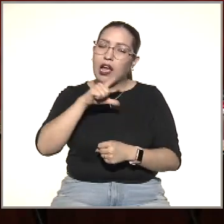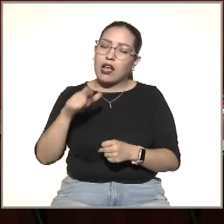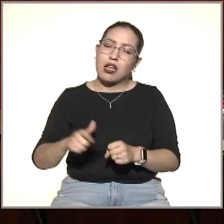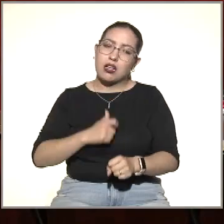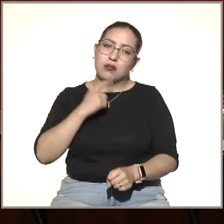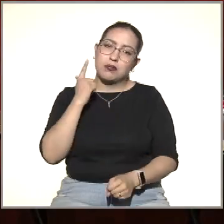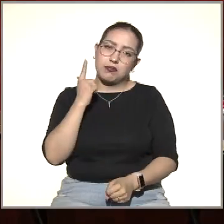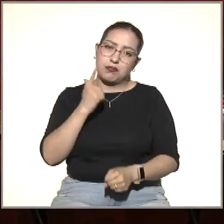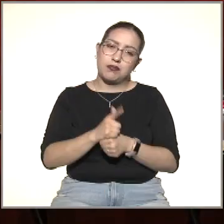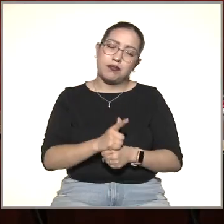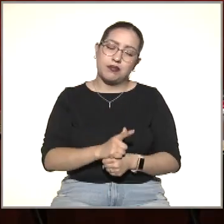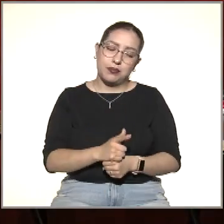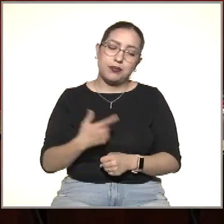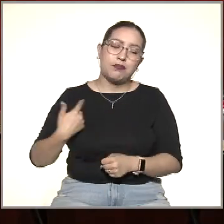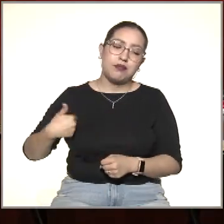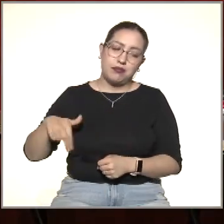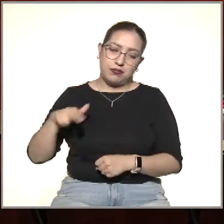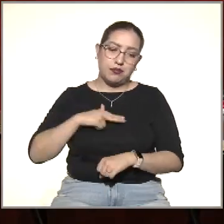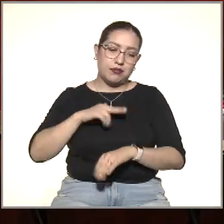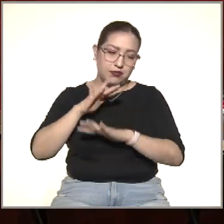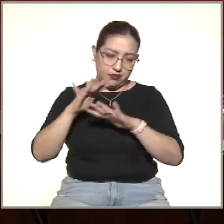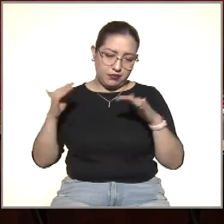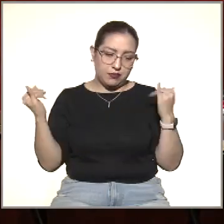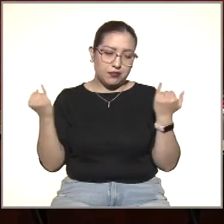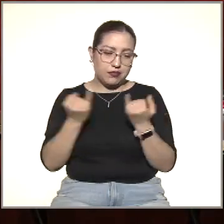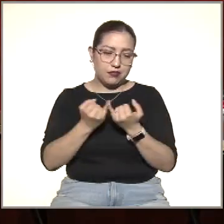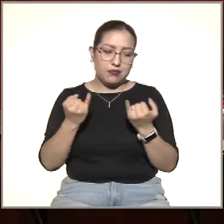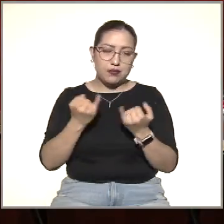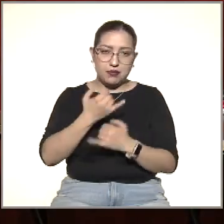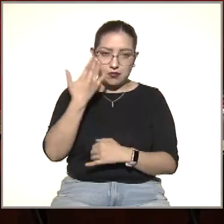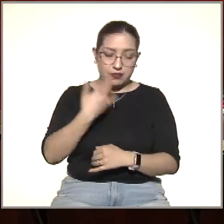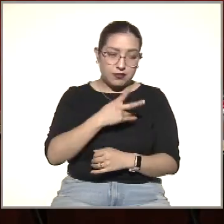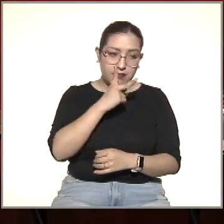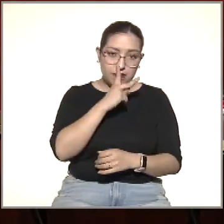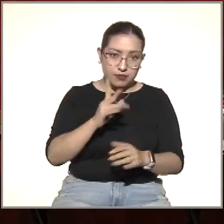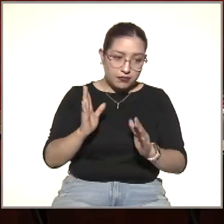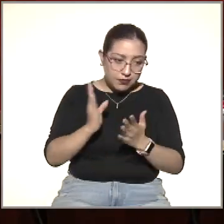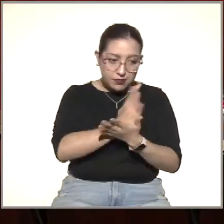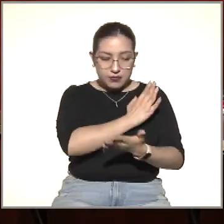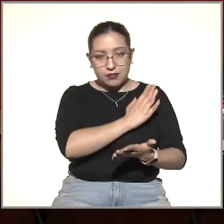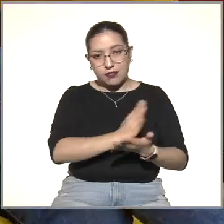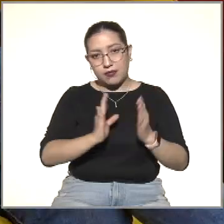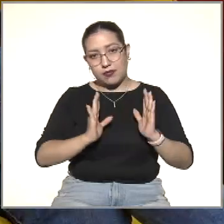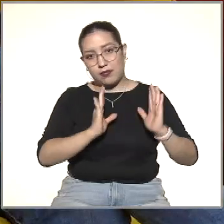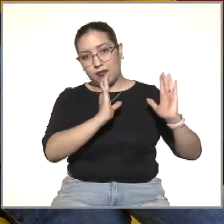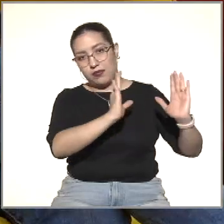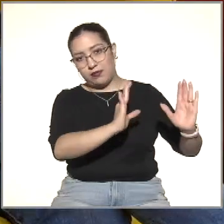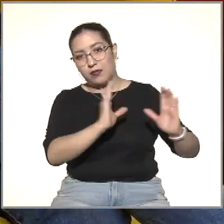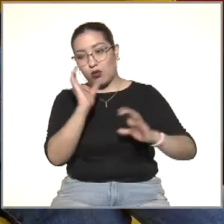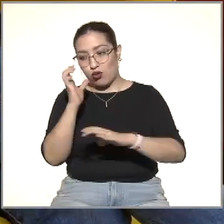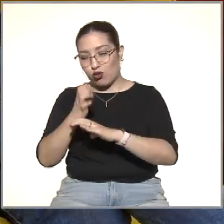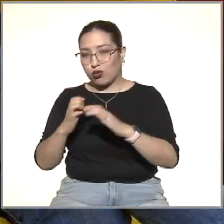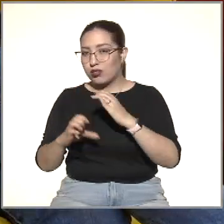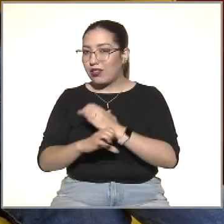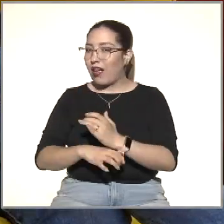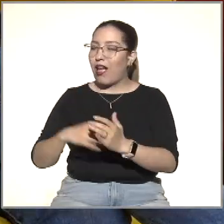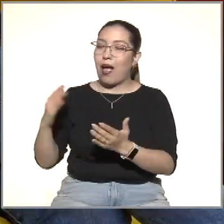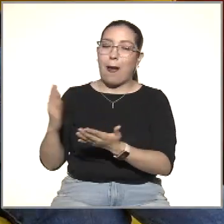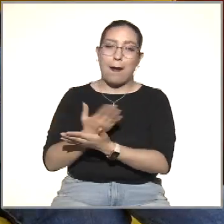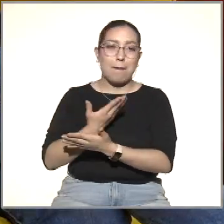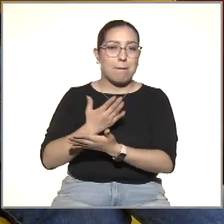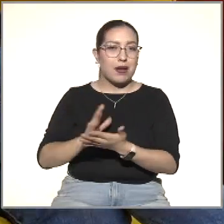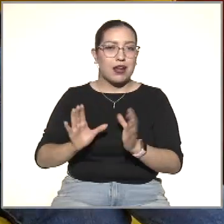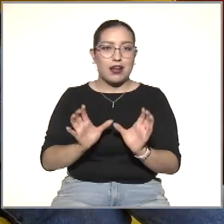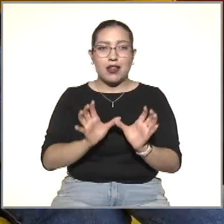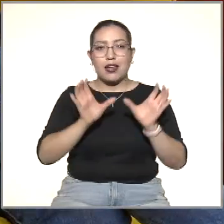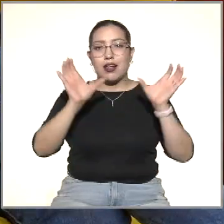idea que tenemos los adultos de que, bueno, las palabras están de un lado y los objetos de los que hablamos del otro, y por lo tanto no le